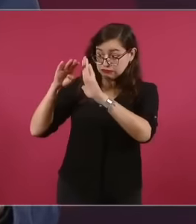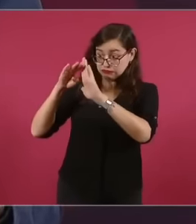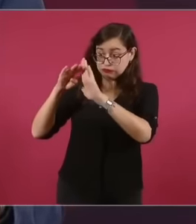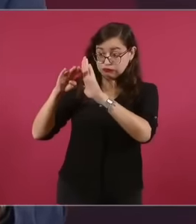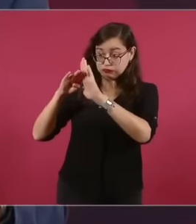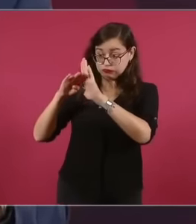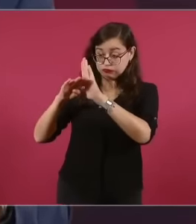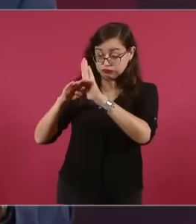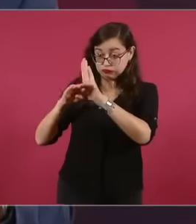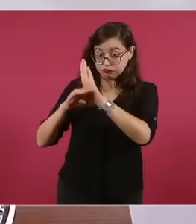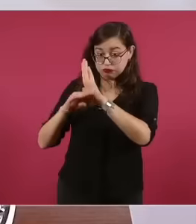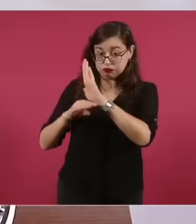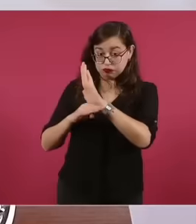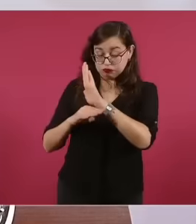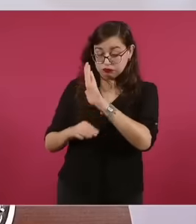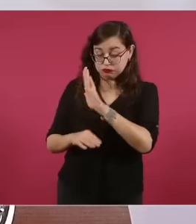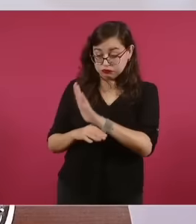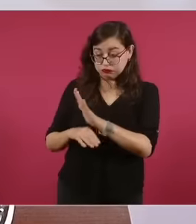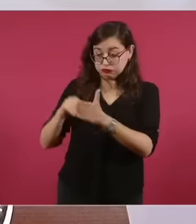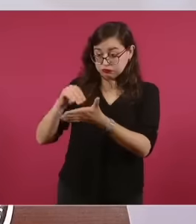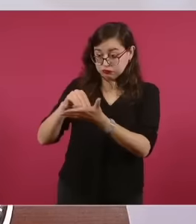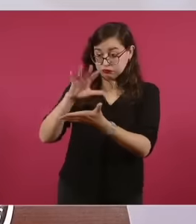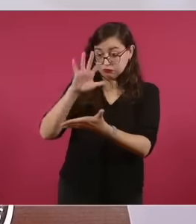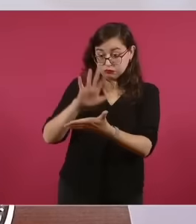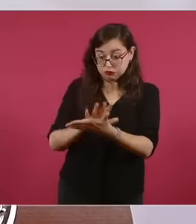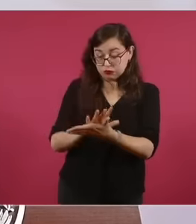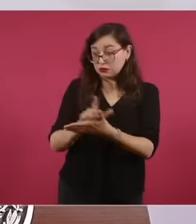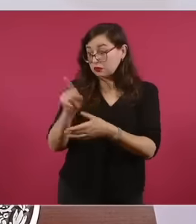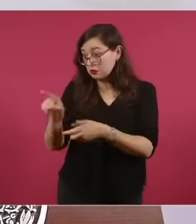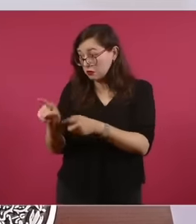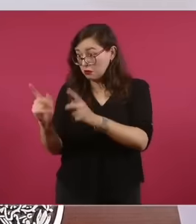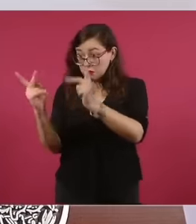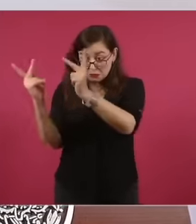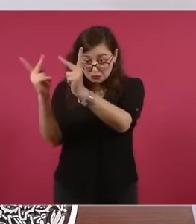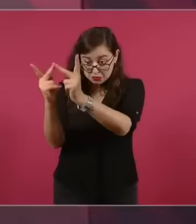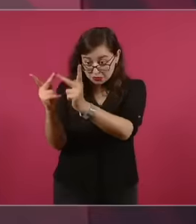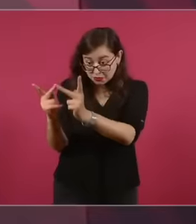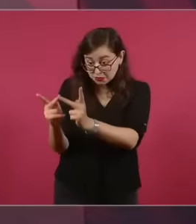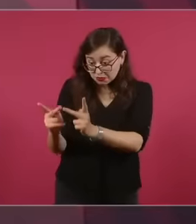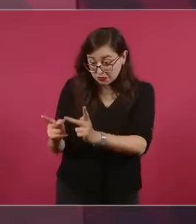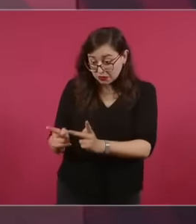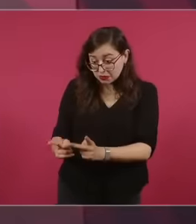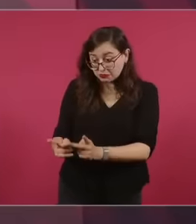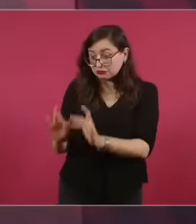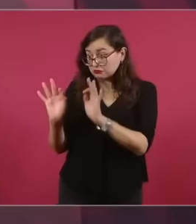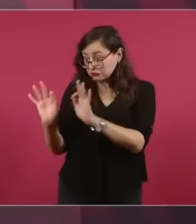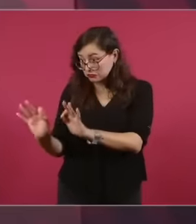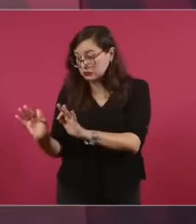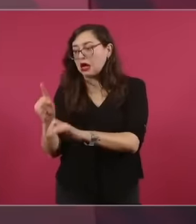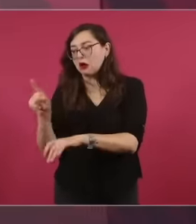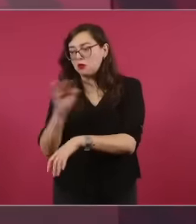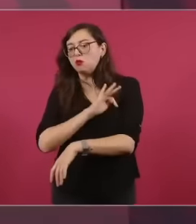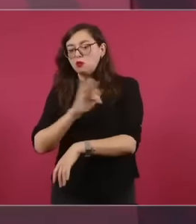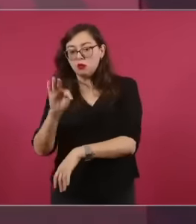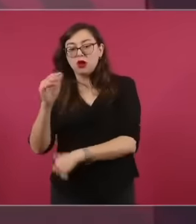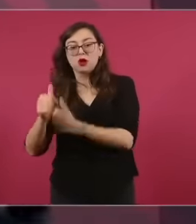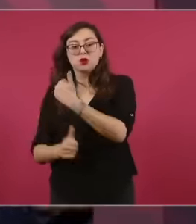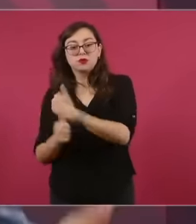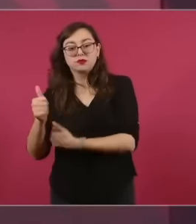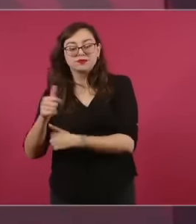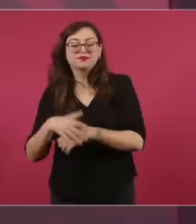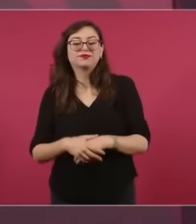se está planteando, pues tienen que ser abogados. Imagínense ese muchacho que dice,